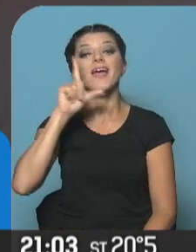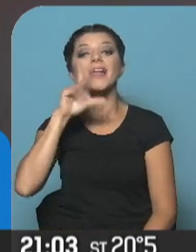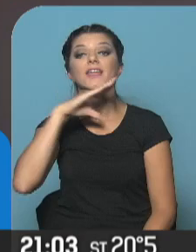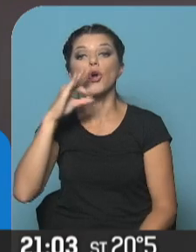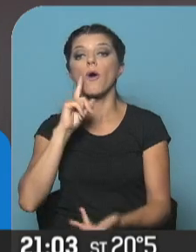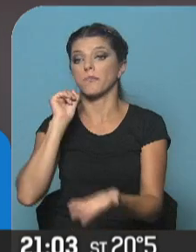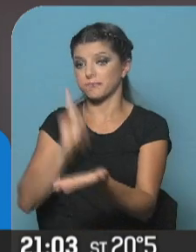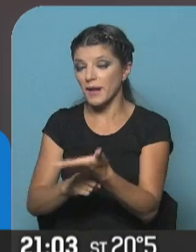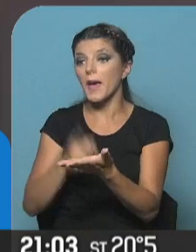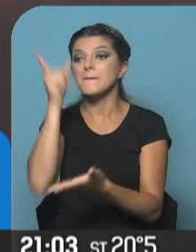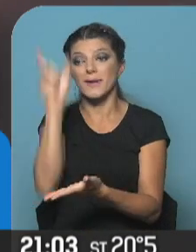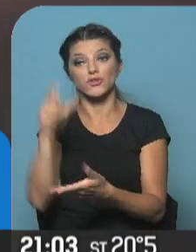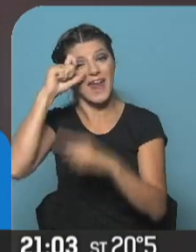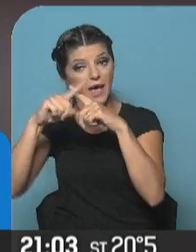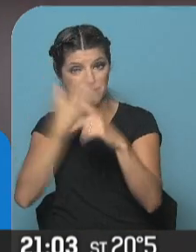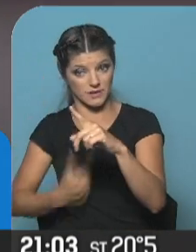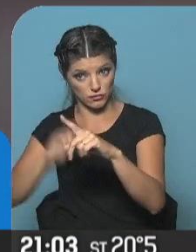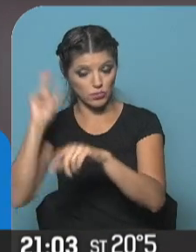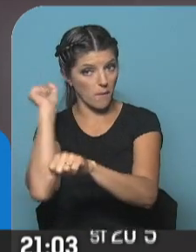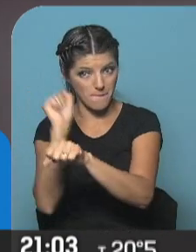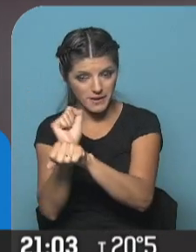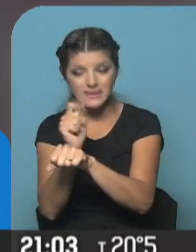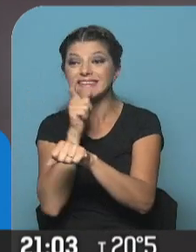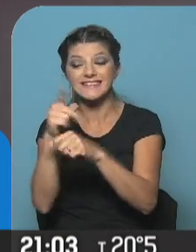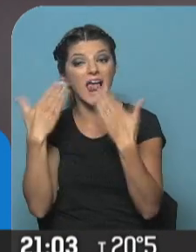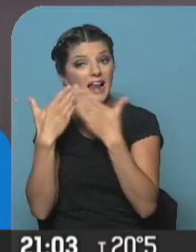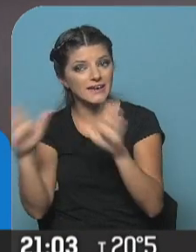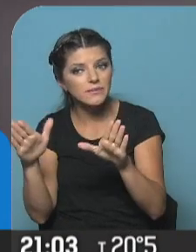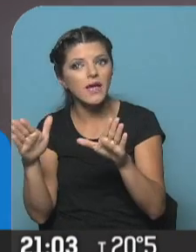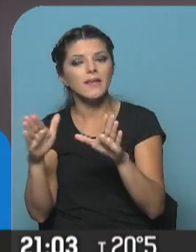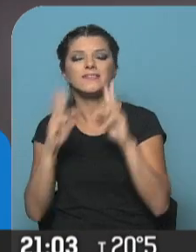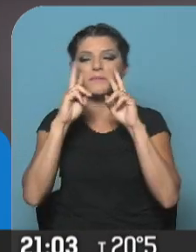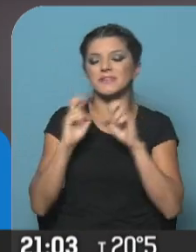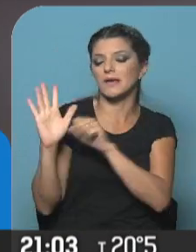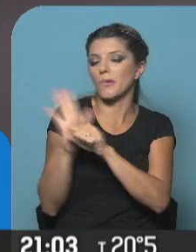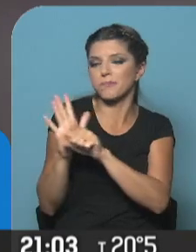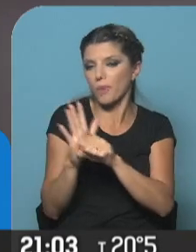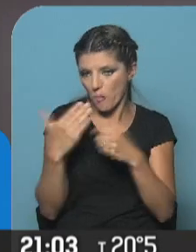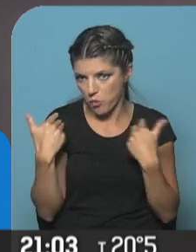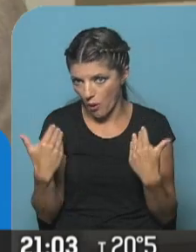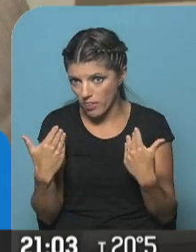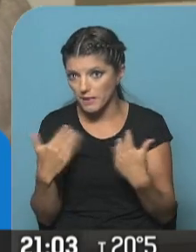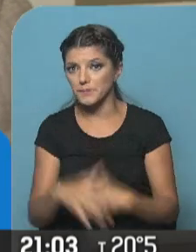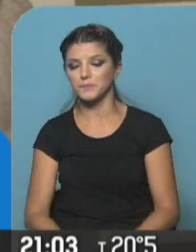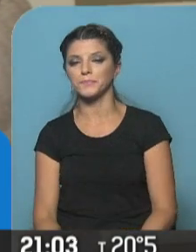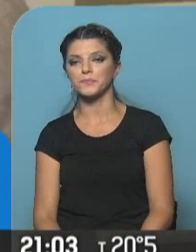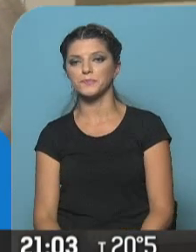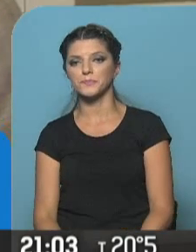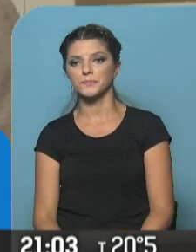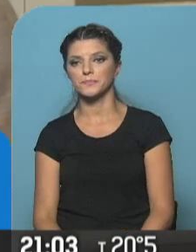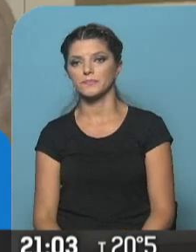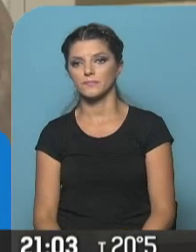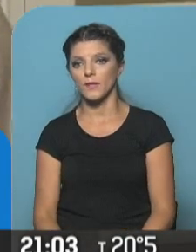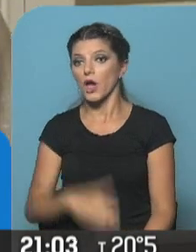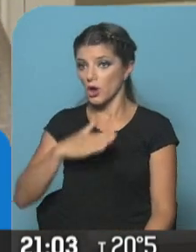detención de Amado Vudú porque, según indicó, su libertad pone en riesgo el desarrollo de la causa y puede entorpecer la investigación. Si bien lo habíamos pedido,